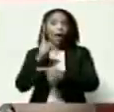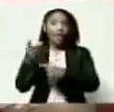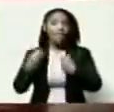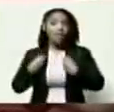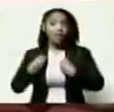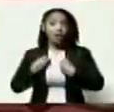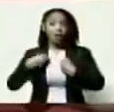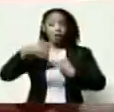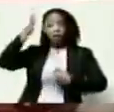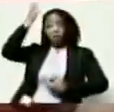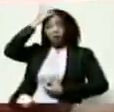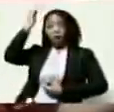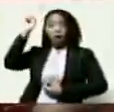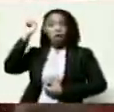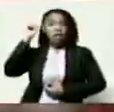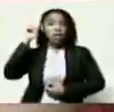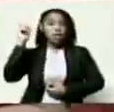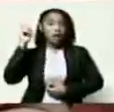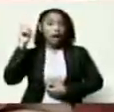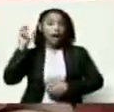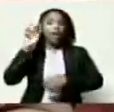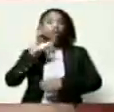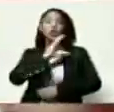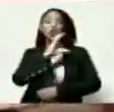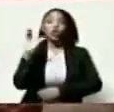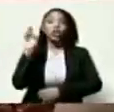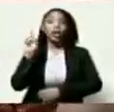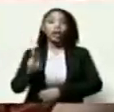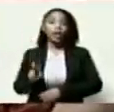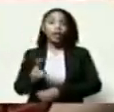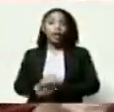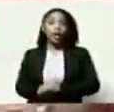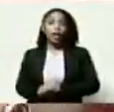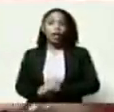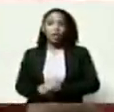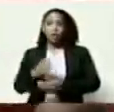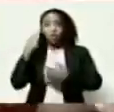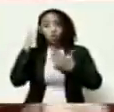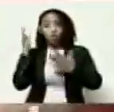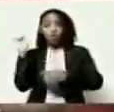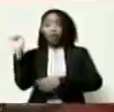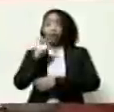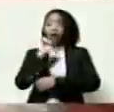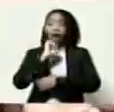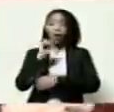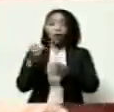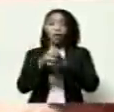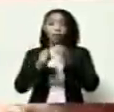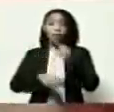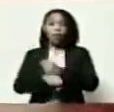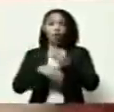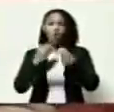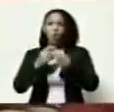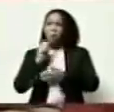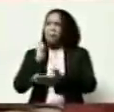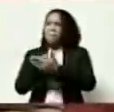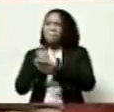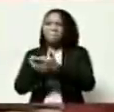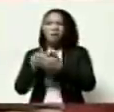un rey allá en Costa Rica, con no sé cuántas agencias de carros, equipos de fútbol. ¿Cómo se pagan